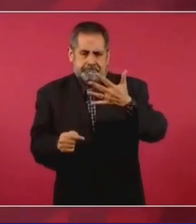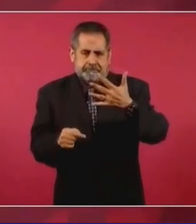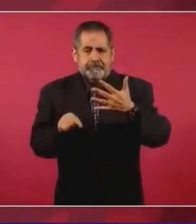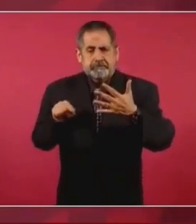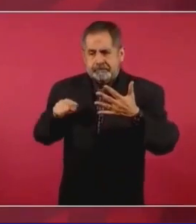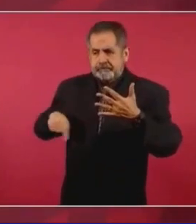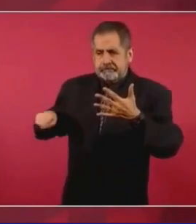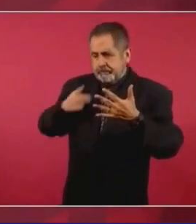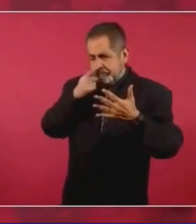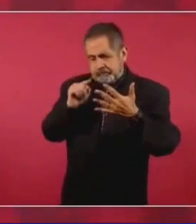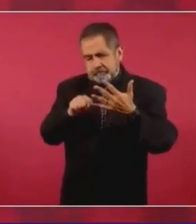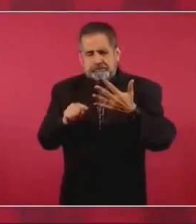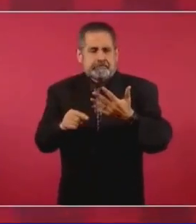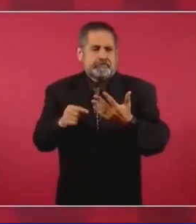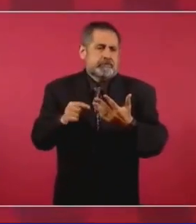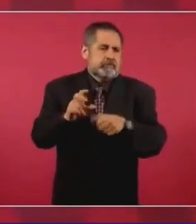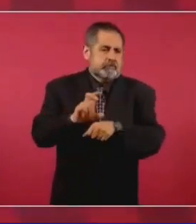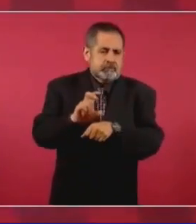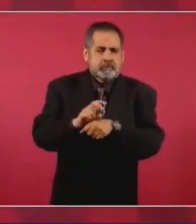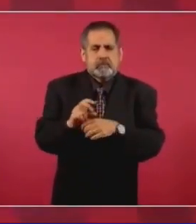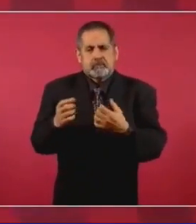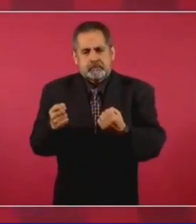a huevo, a leche.